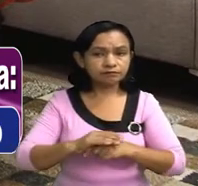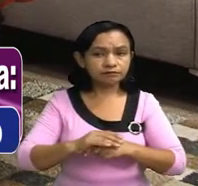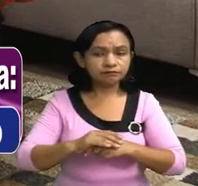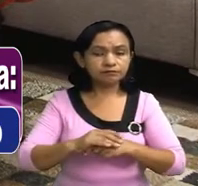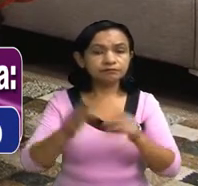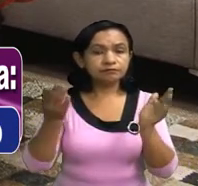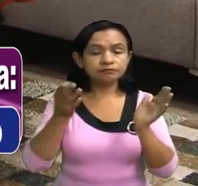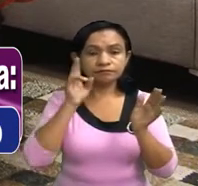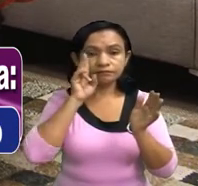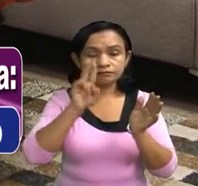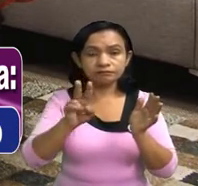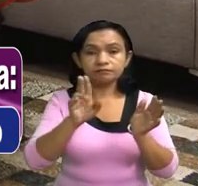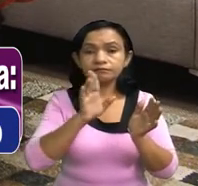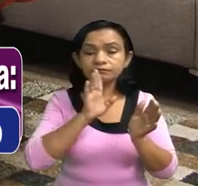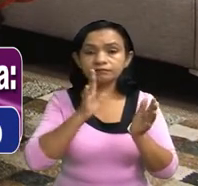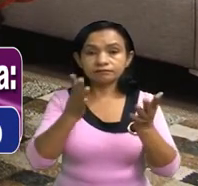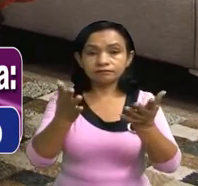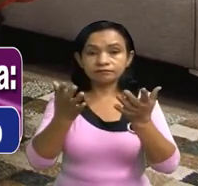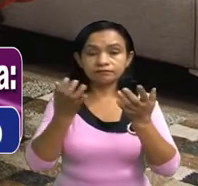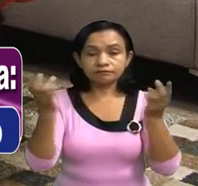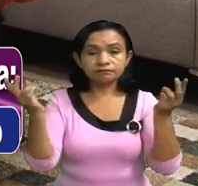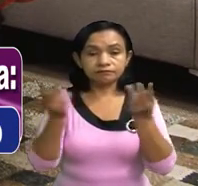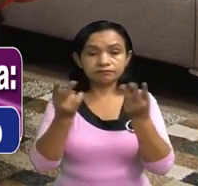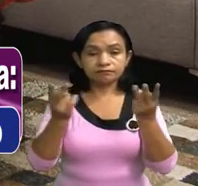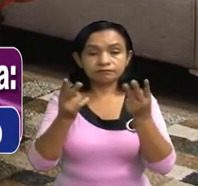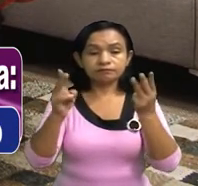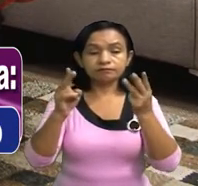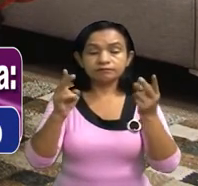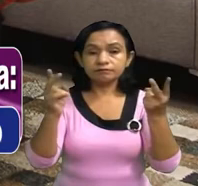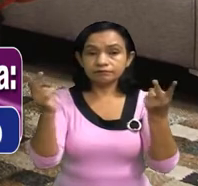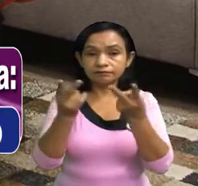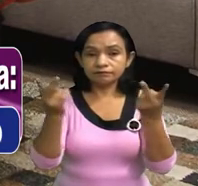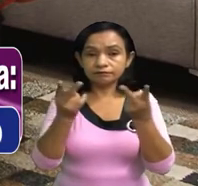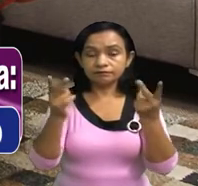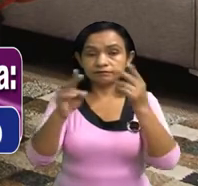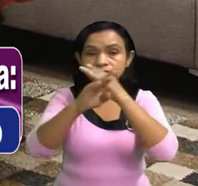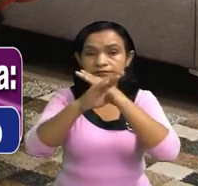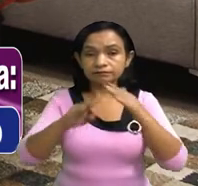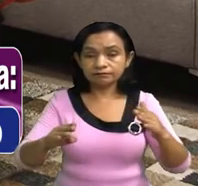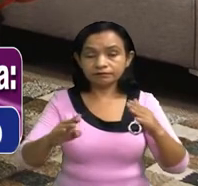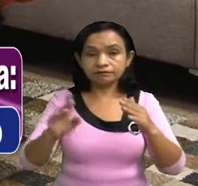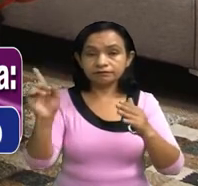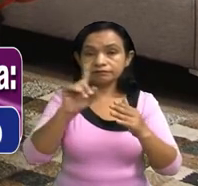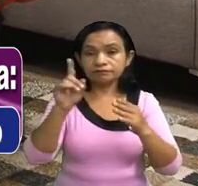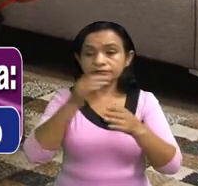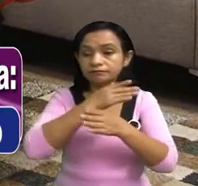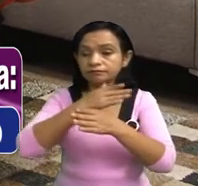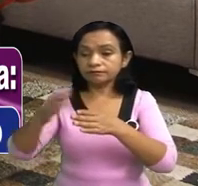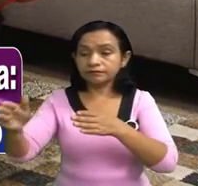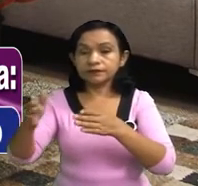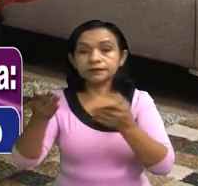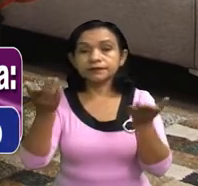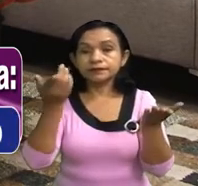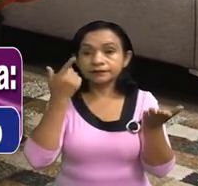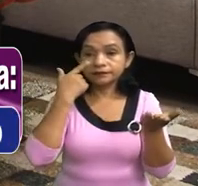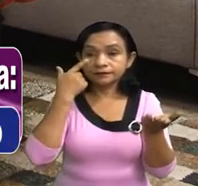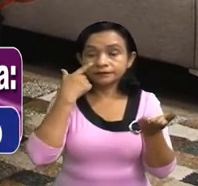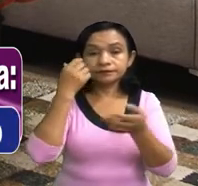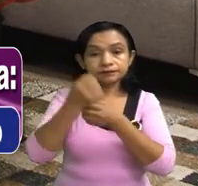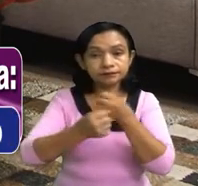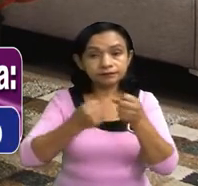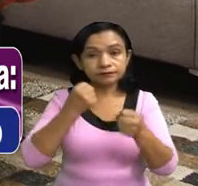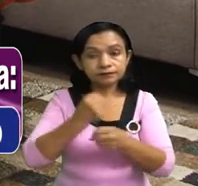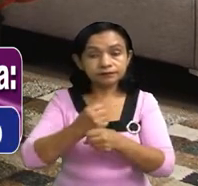la palabra, queremos vivir en paz, no nos dejen afuera, porque miren, durante